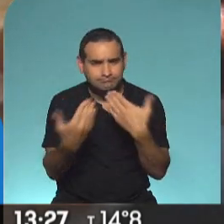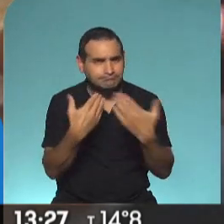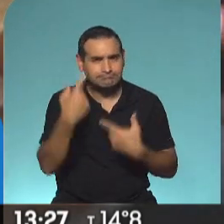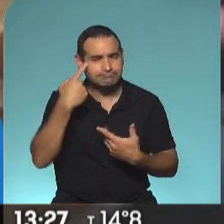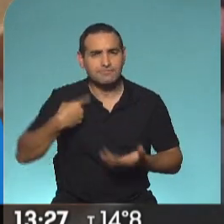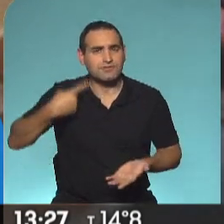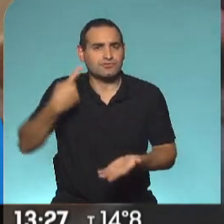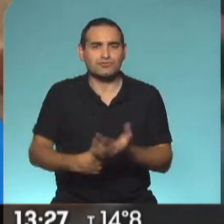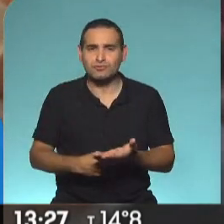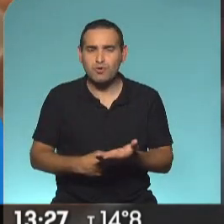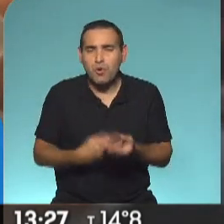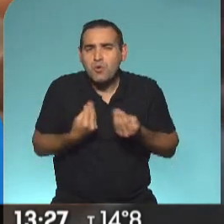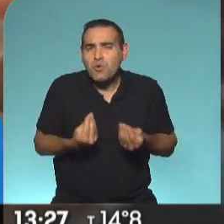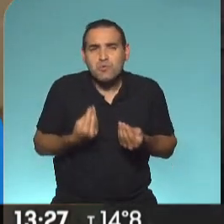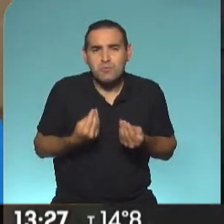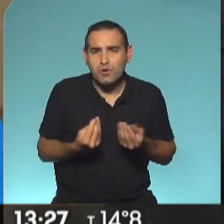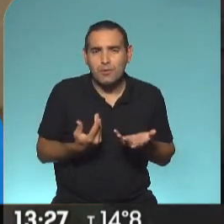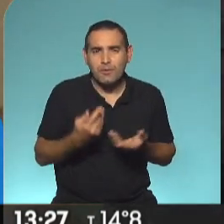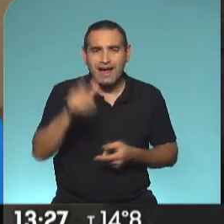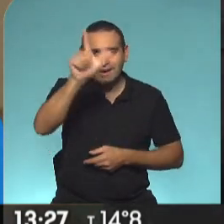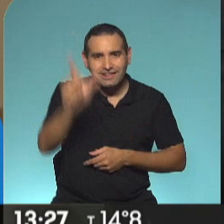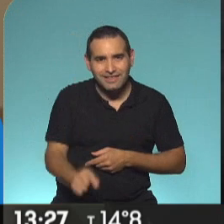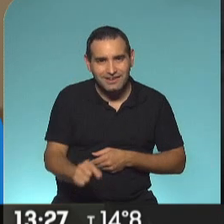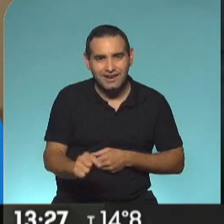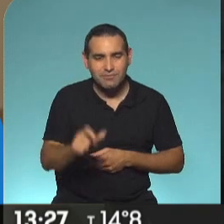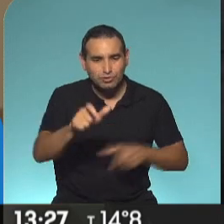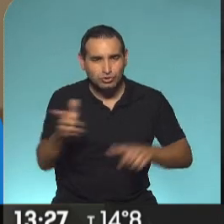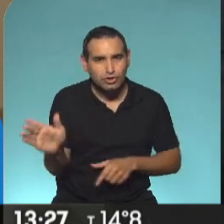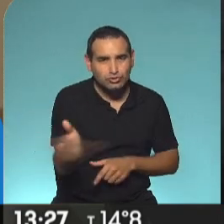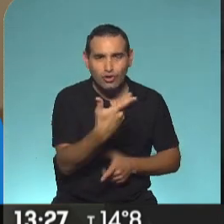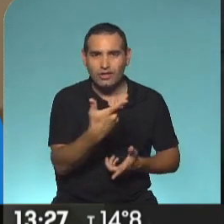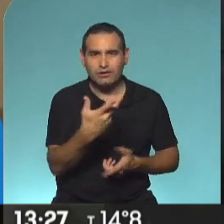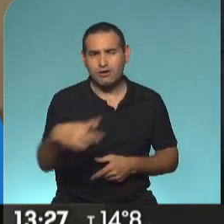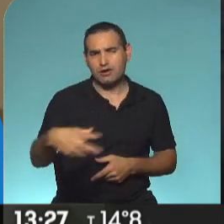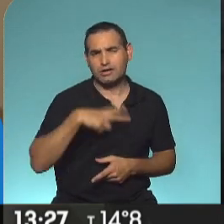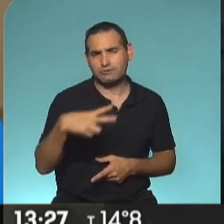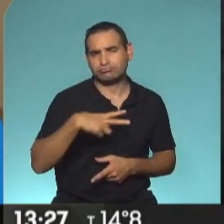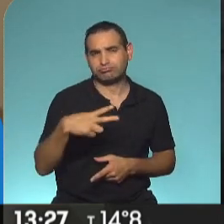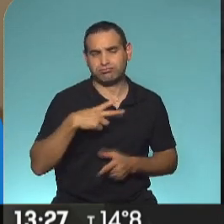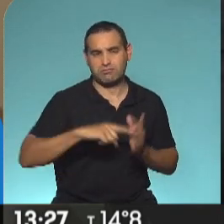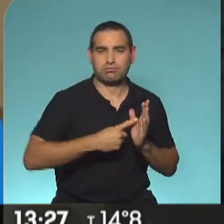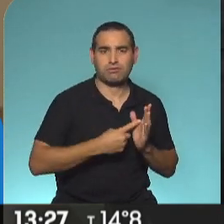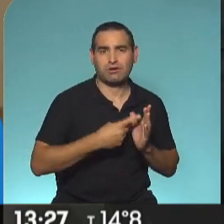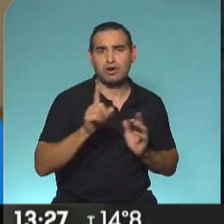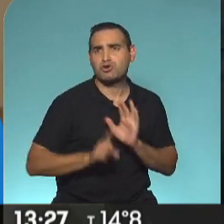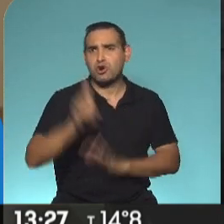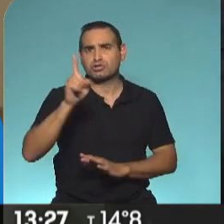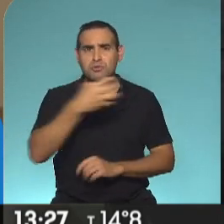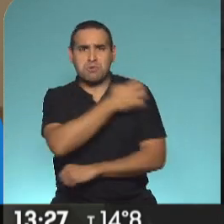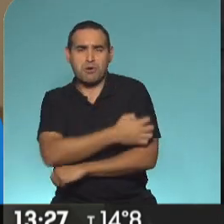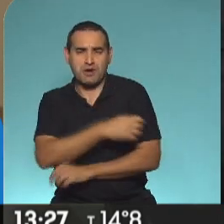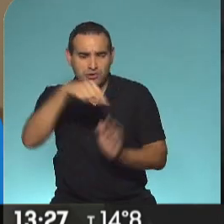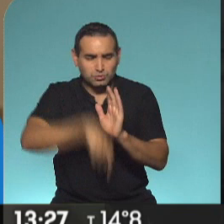todas cómo hacemos que la Argentina no sea un país riquísimo en el centro y pobrísimo en el norte y en el